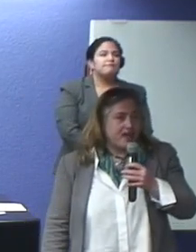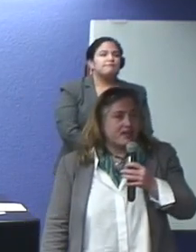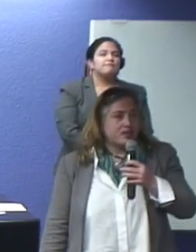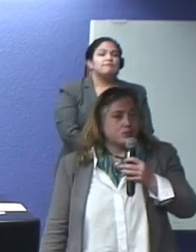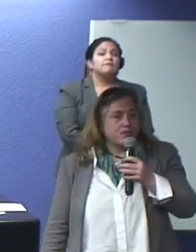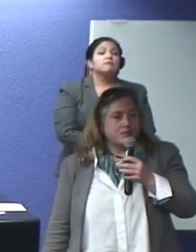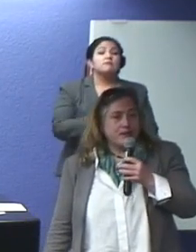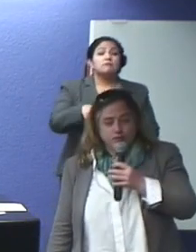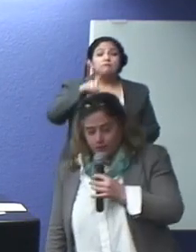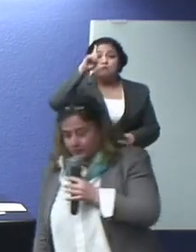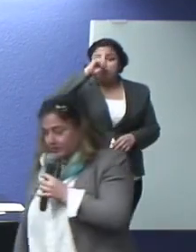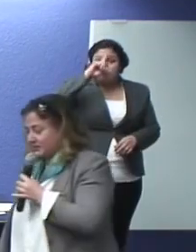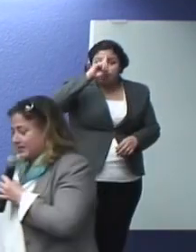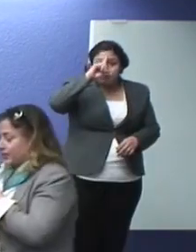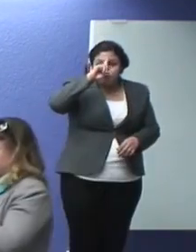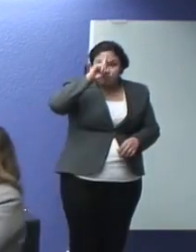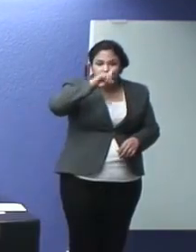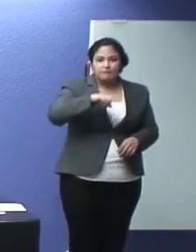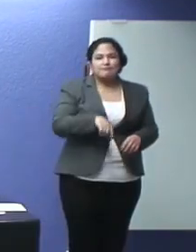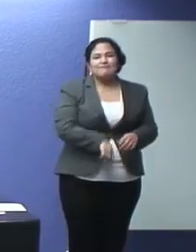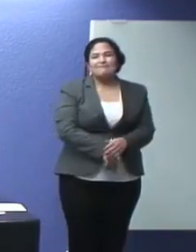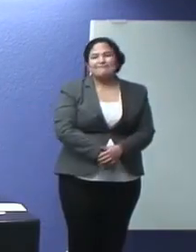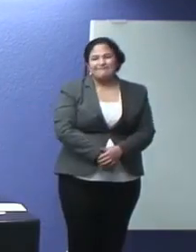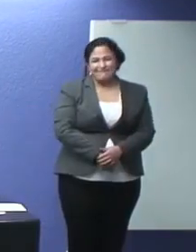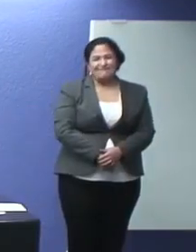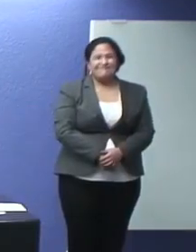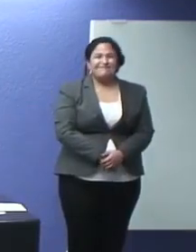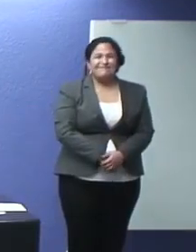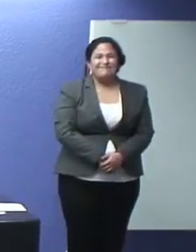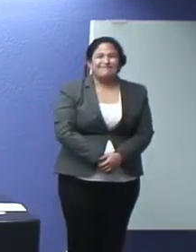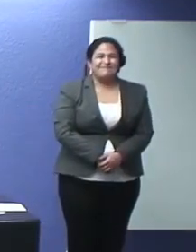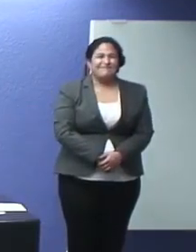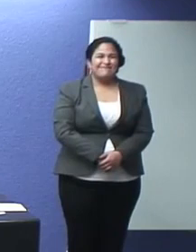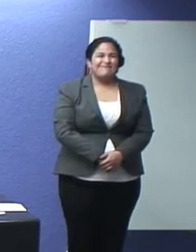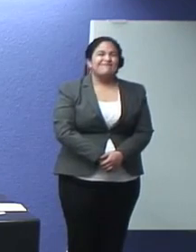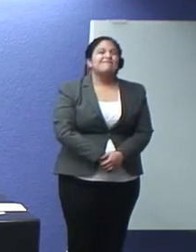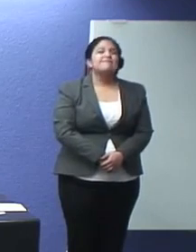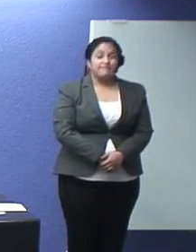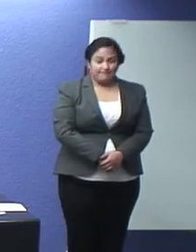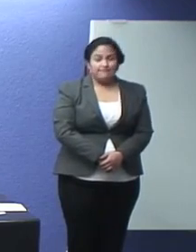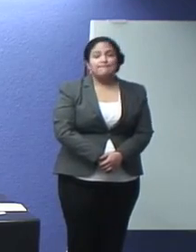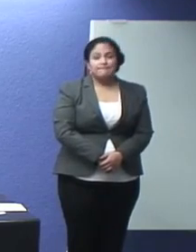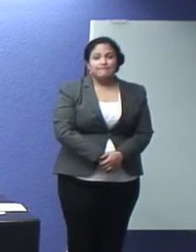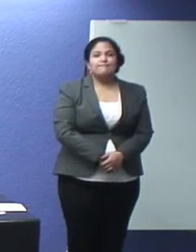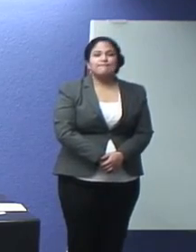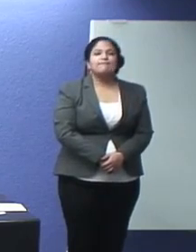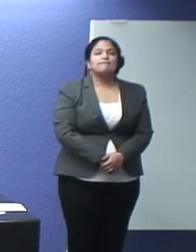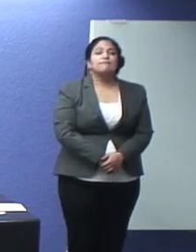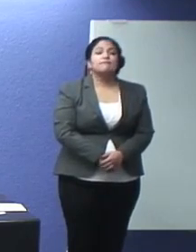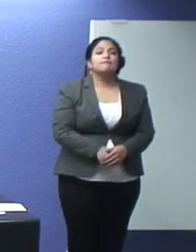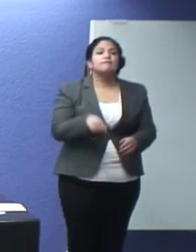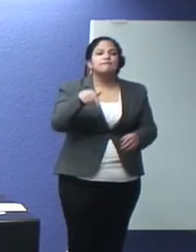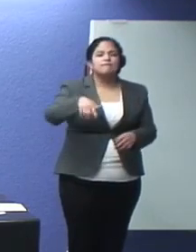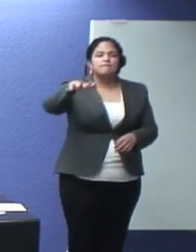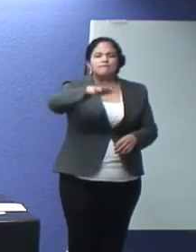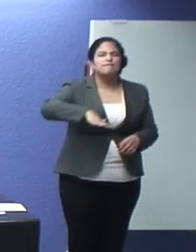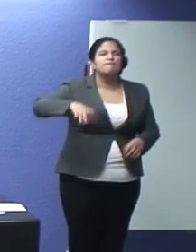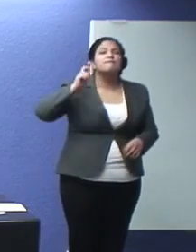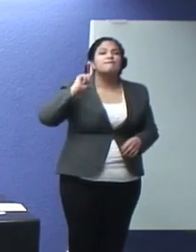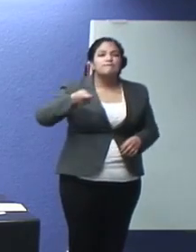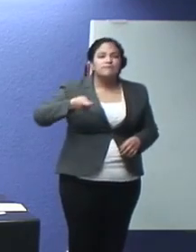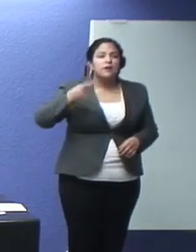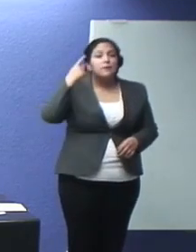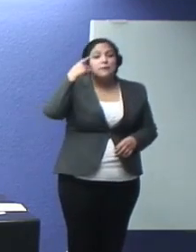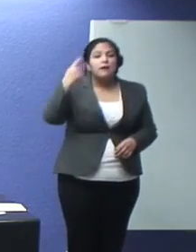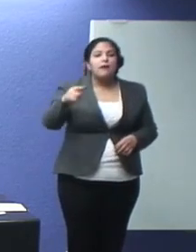de nada, que es un espacio que me hicieron que me haga para acá, que es un espacio que busca ser sobre todo un espacio para